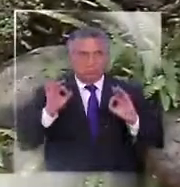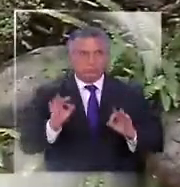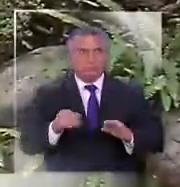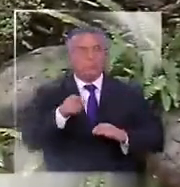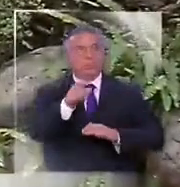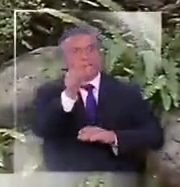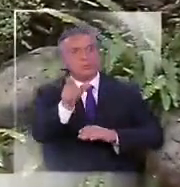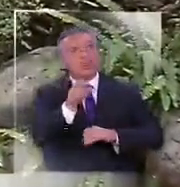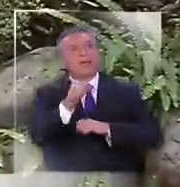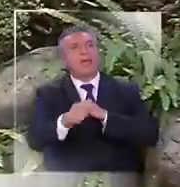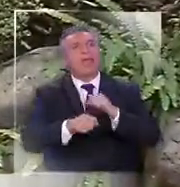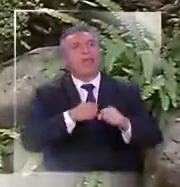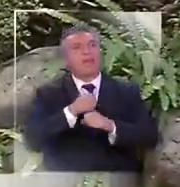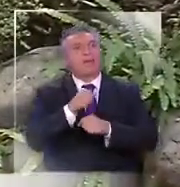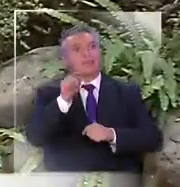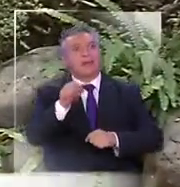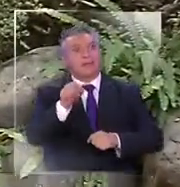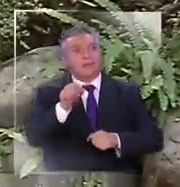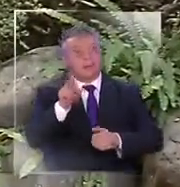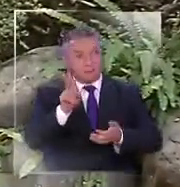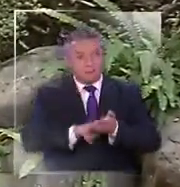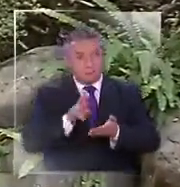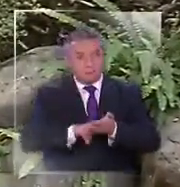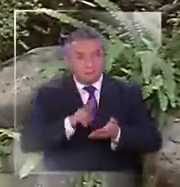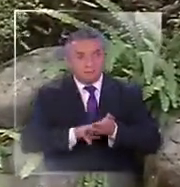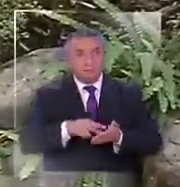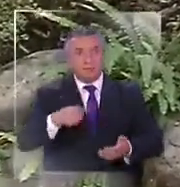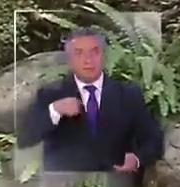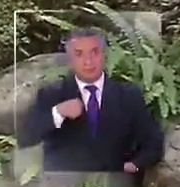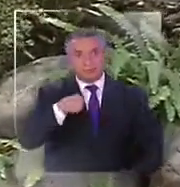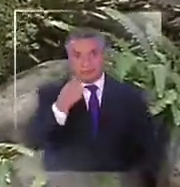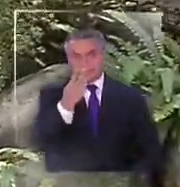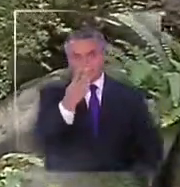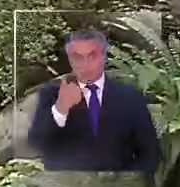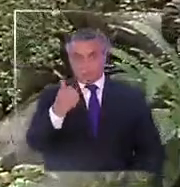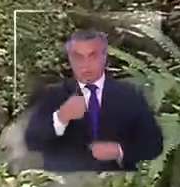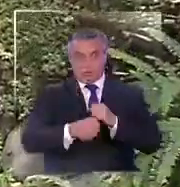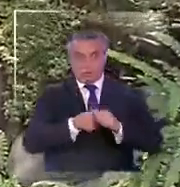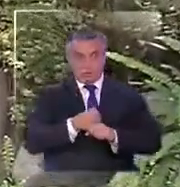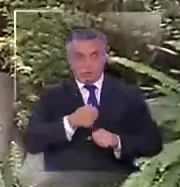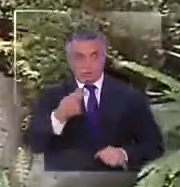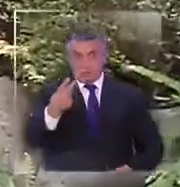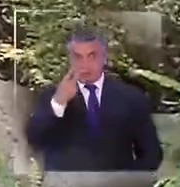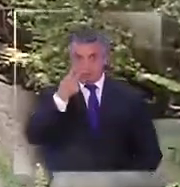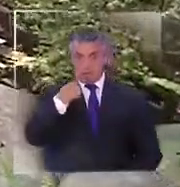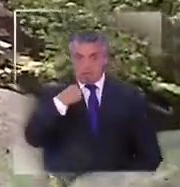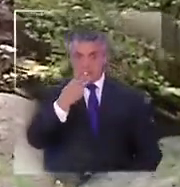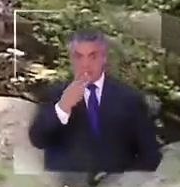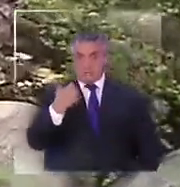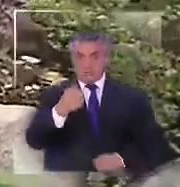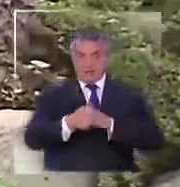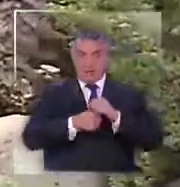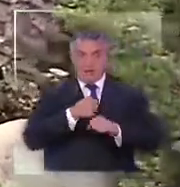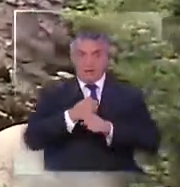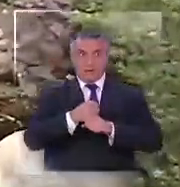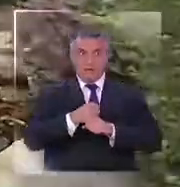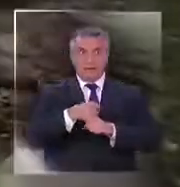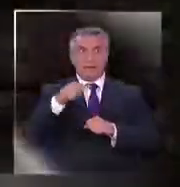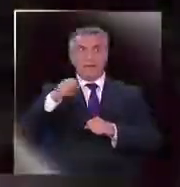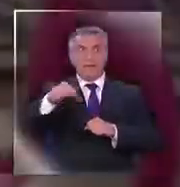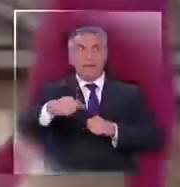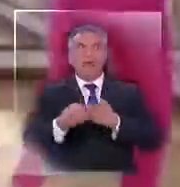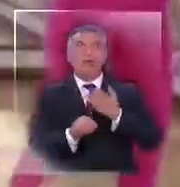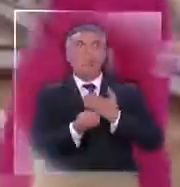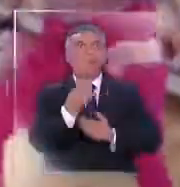edad tienes? Yo, la verdad, tengo 36. ¿Me veo de 36? Los 36 son los nuevos